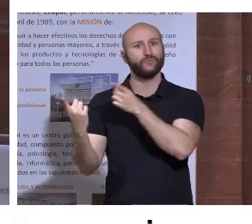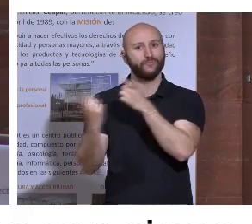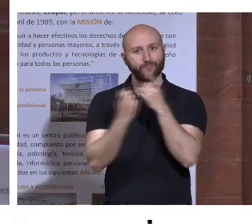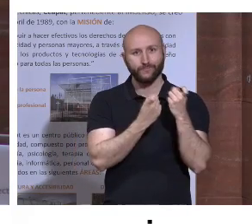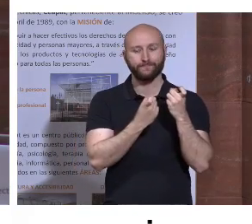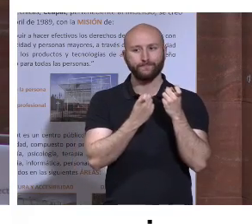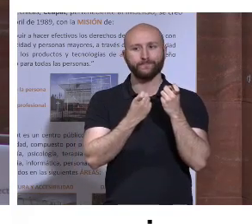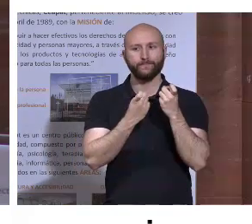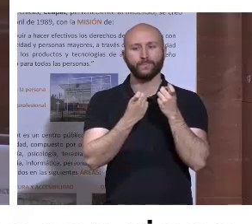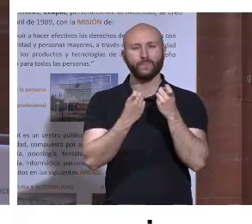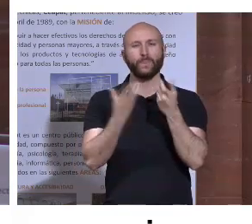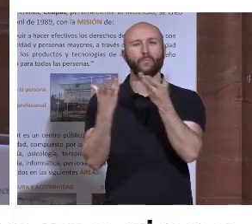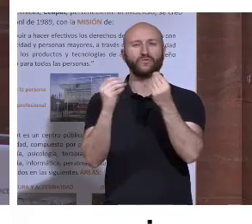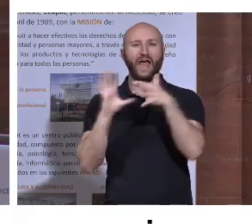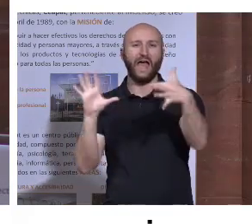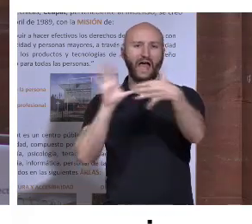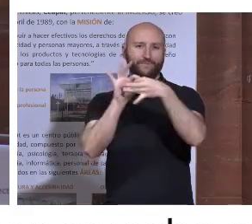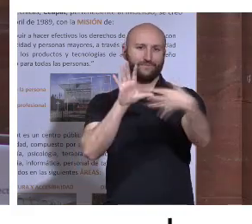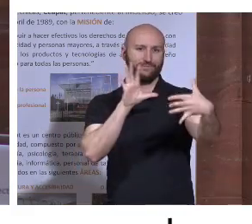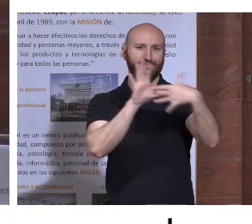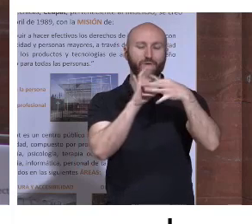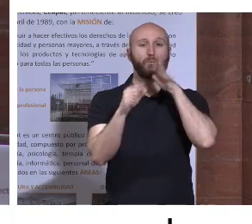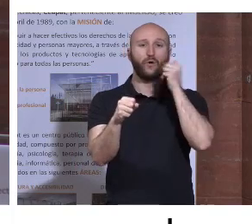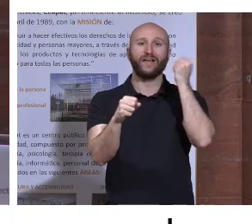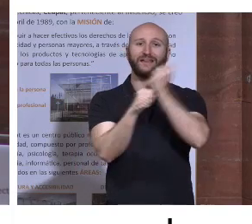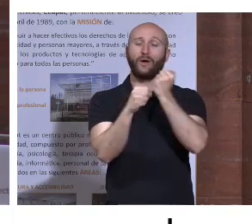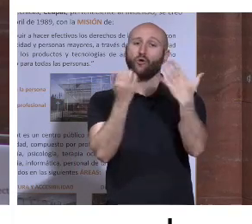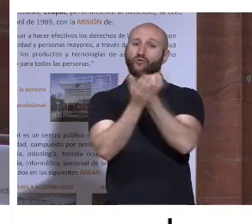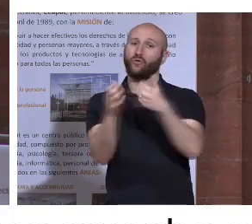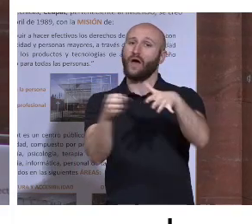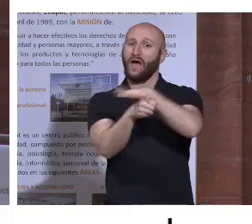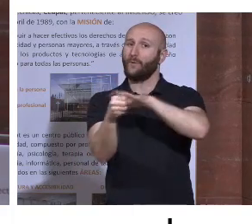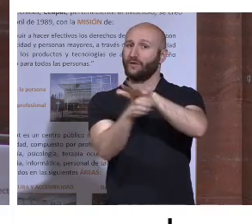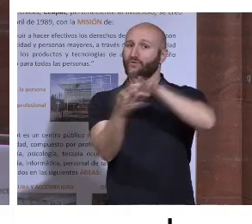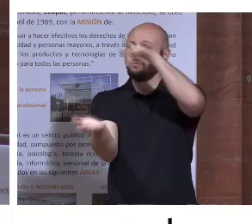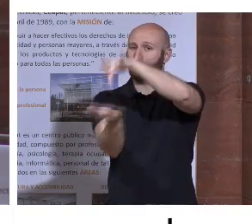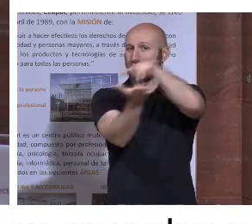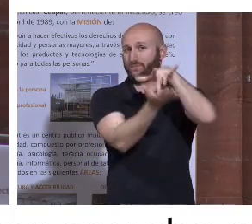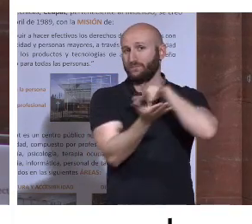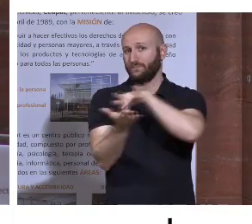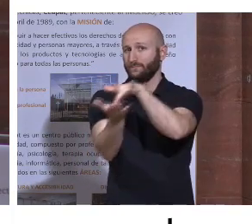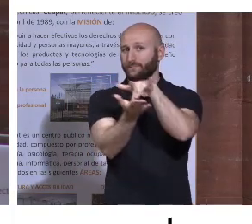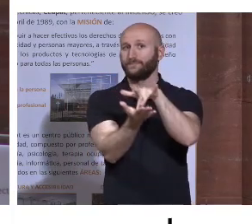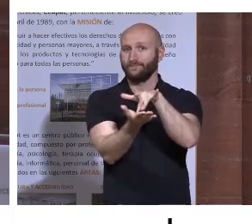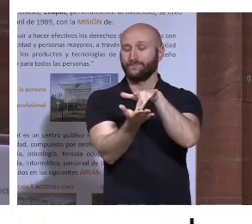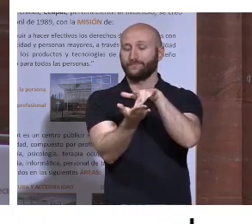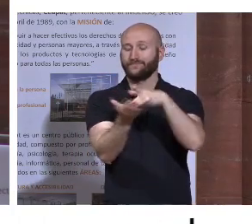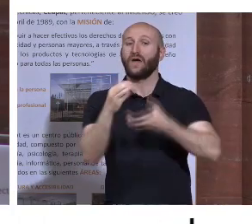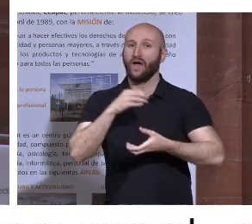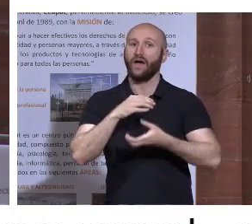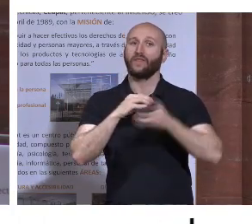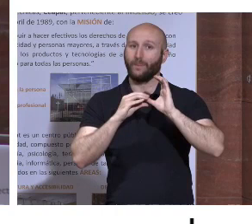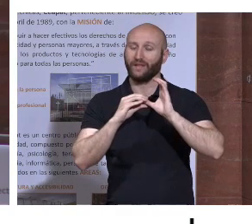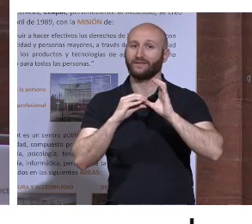muchas alianzas porque el trabajo es transversal. El trabajo es transversal. CEAPAT